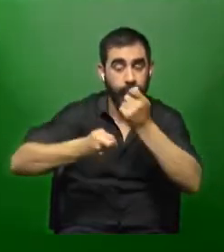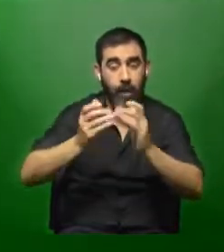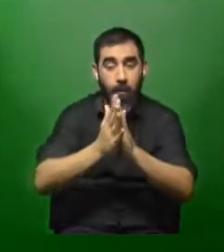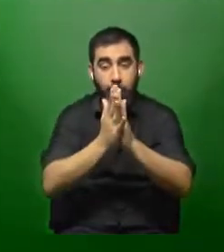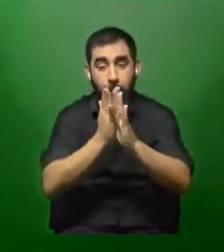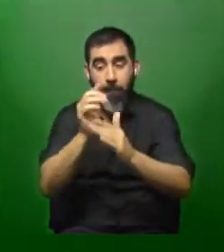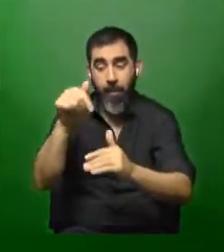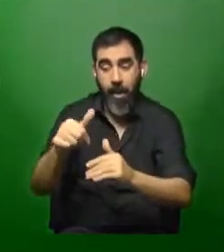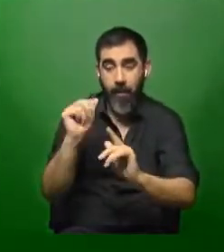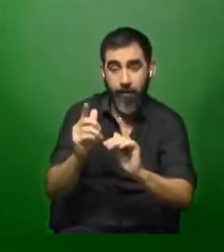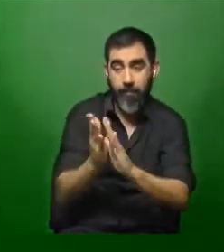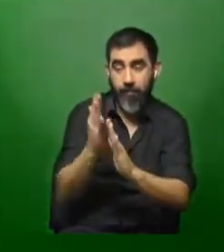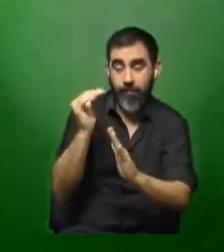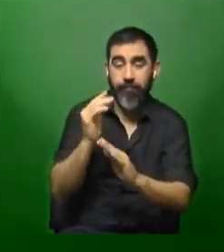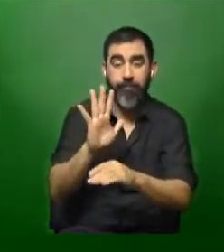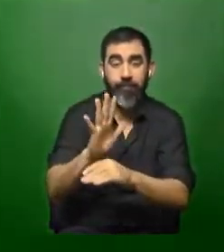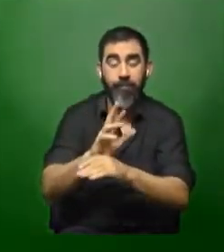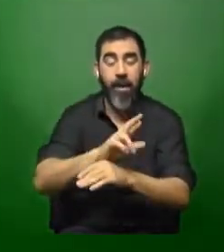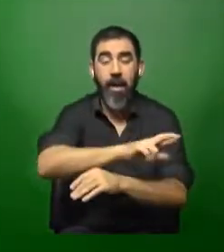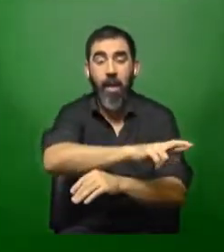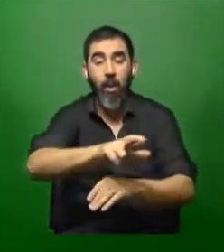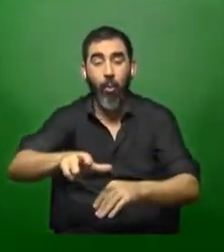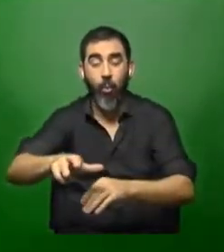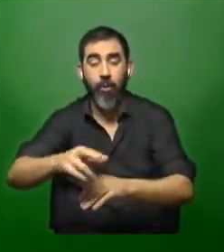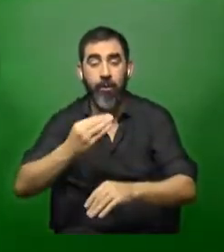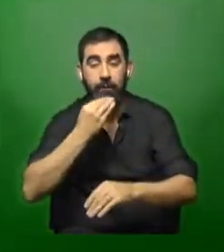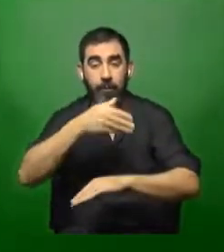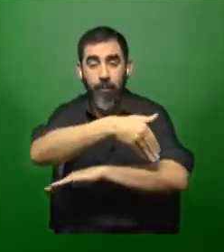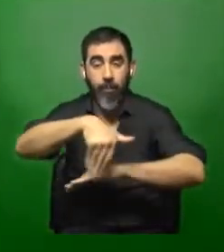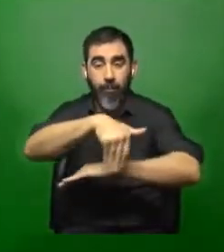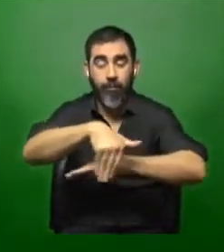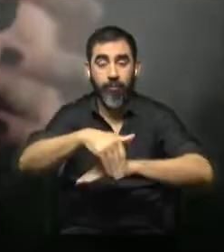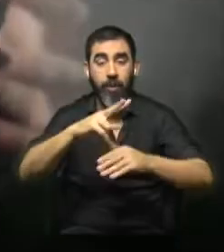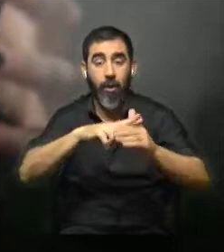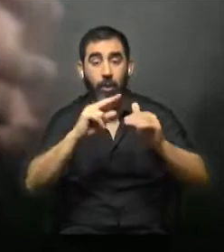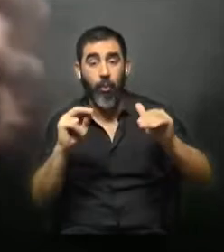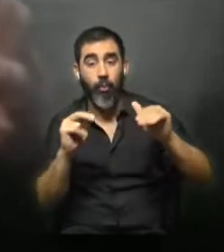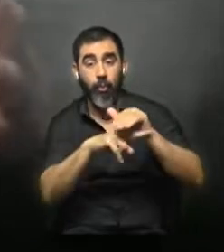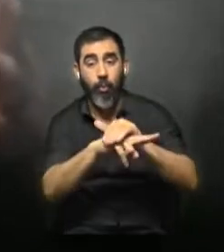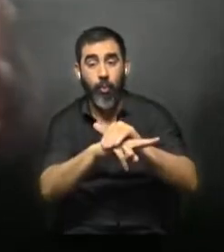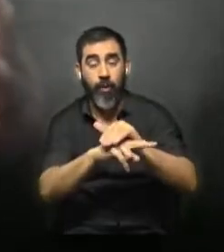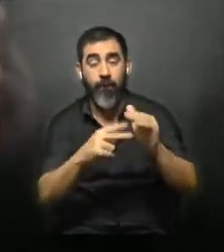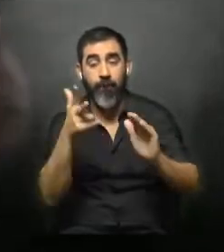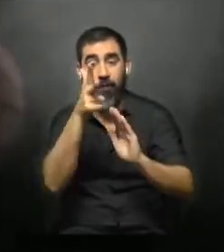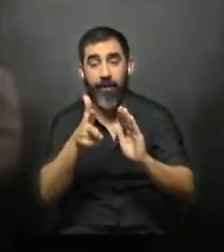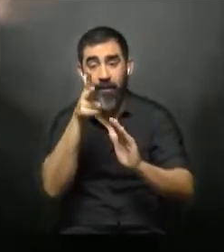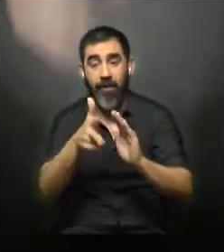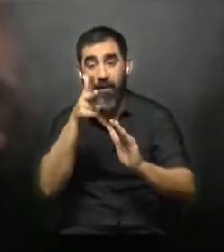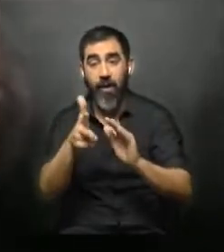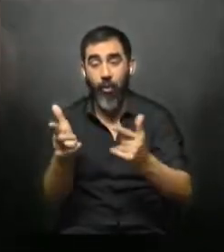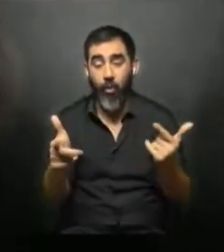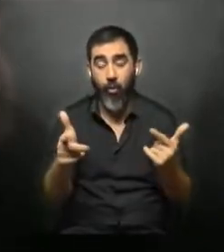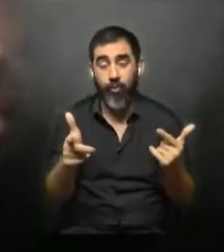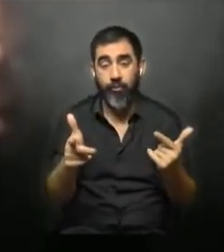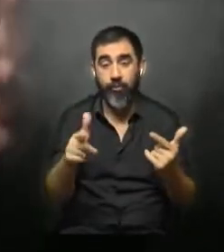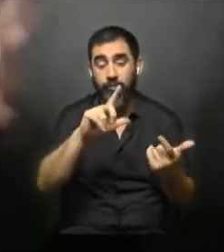también para simular la carretera. El túnel es un túnel con un ventilador de un lado y del